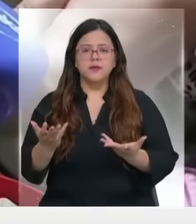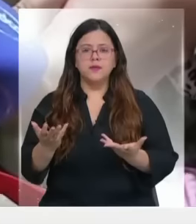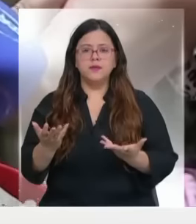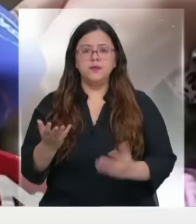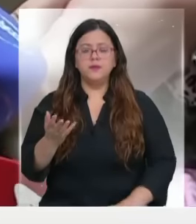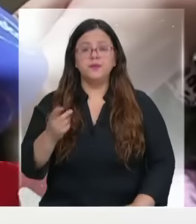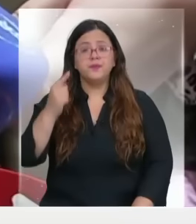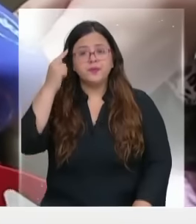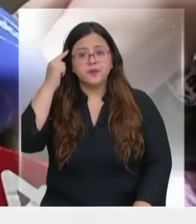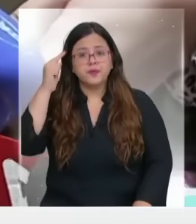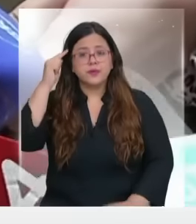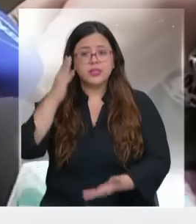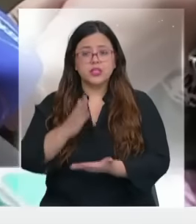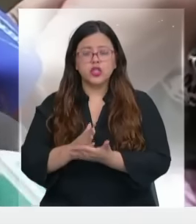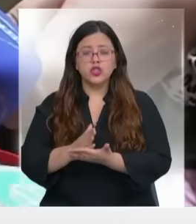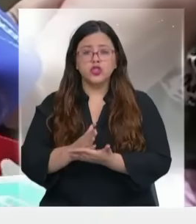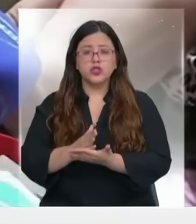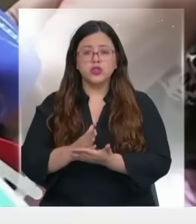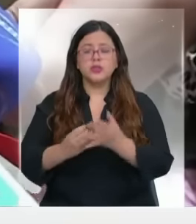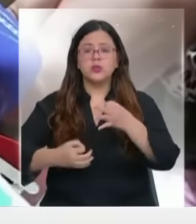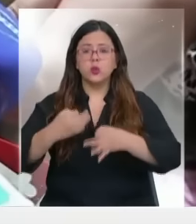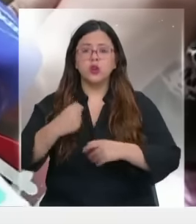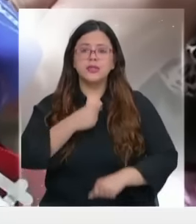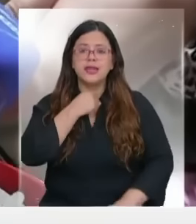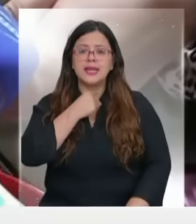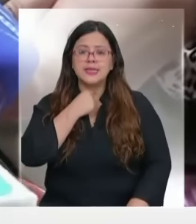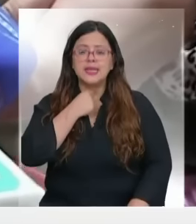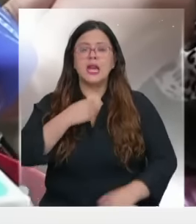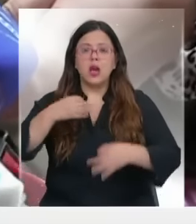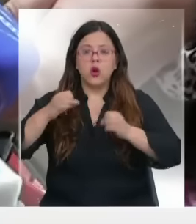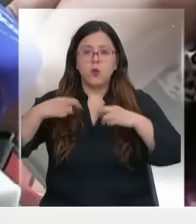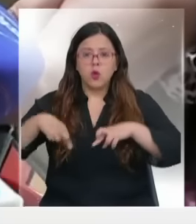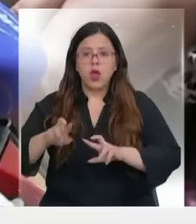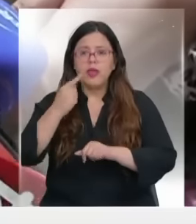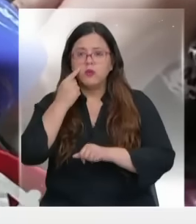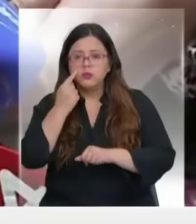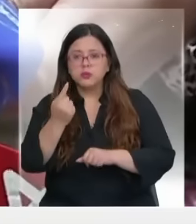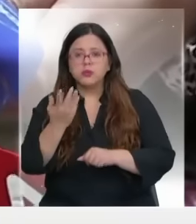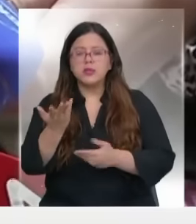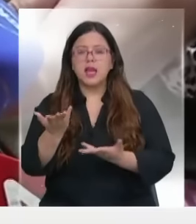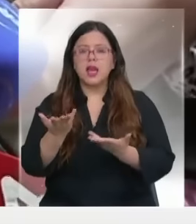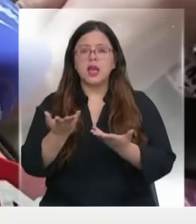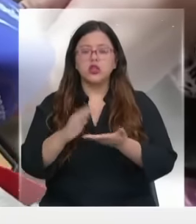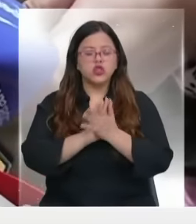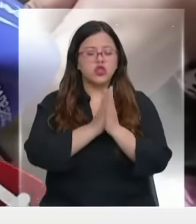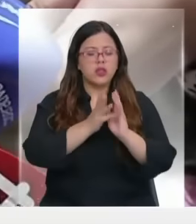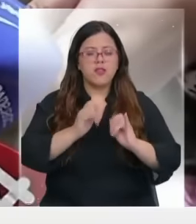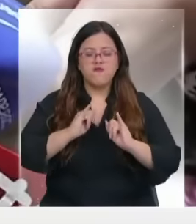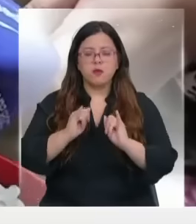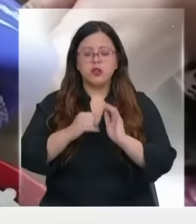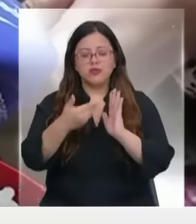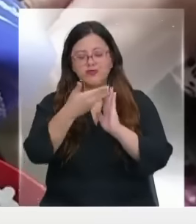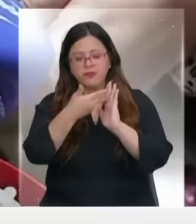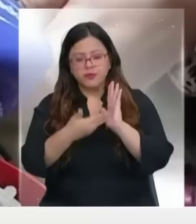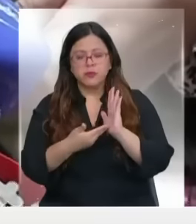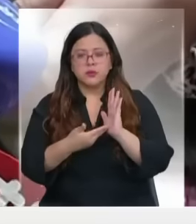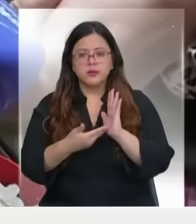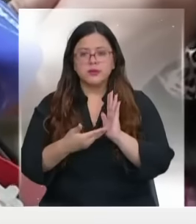Creemos que la resolución del juzgado de garantía, que tuvo la oportunidad de conocer directamente los antecedentes, es la